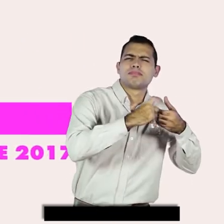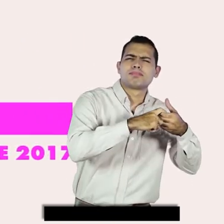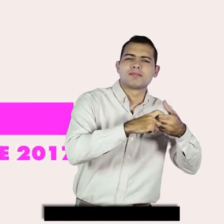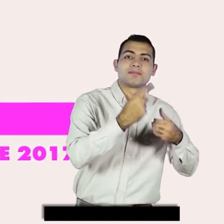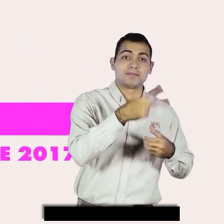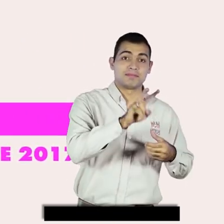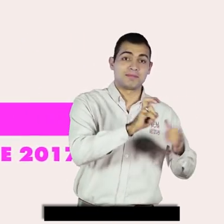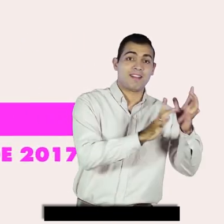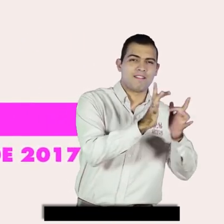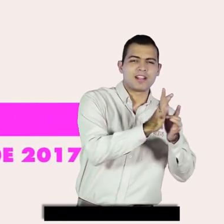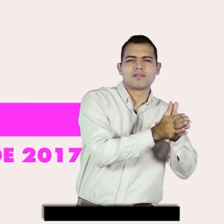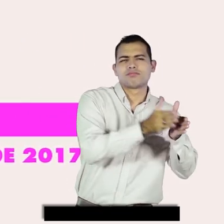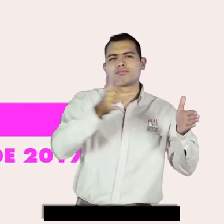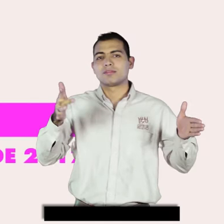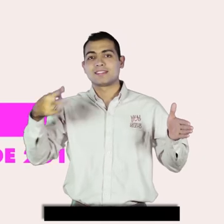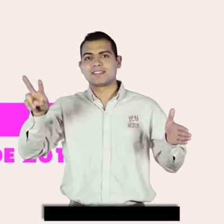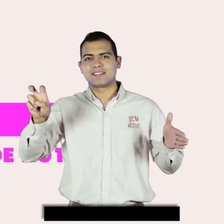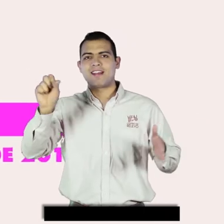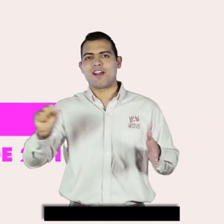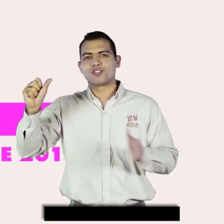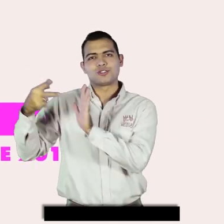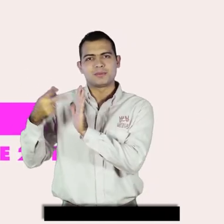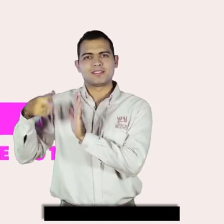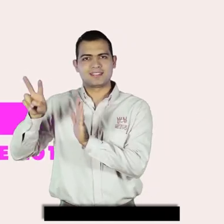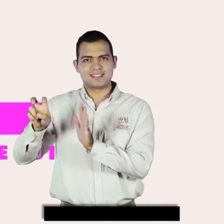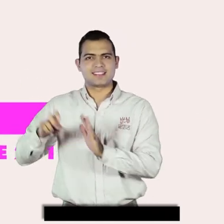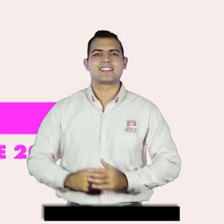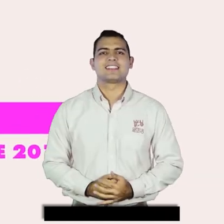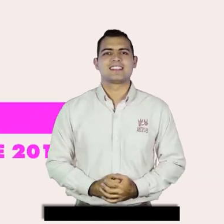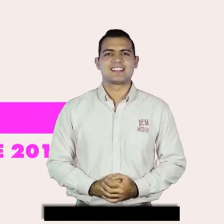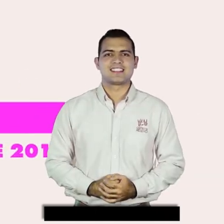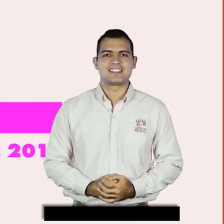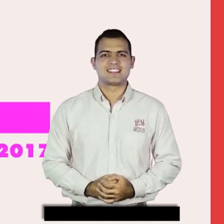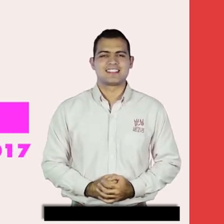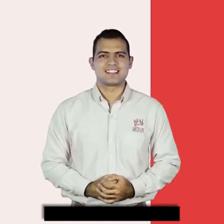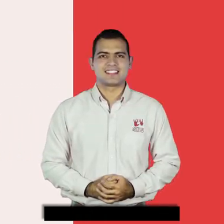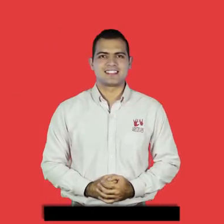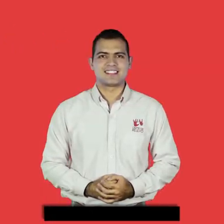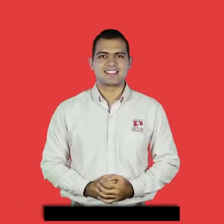Convocatoria, del 17 de abril al 17 de agosto de 2017.